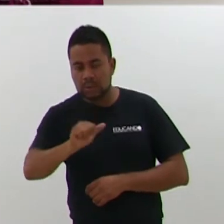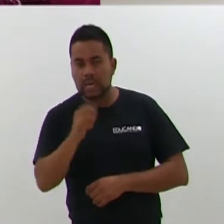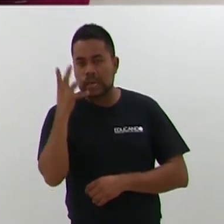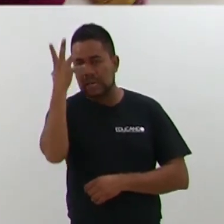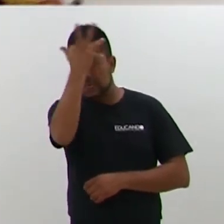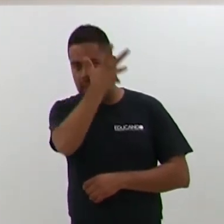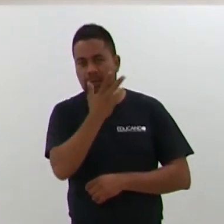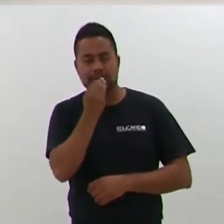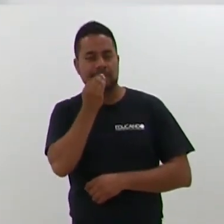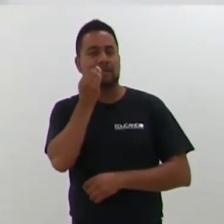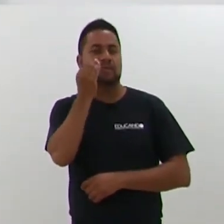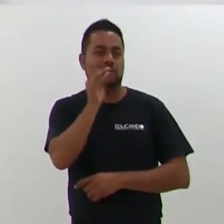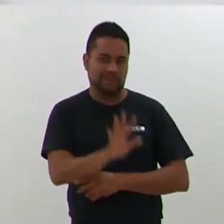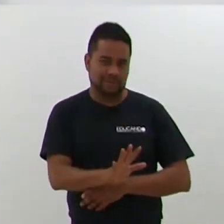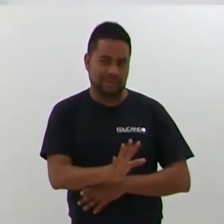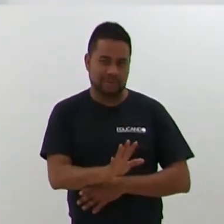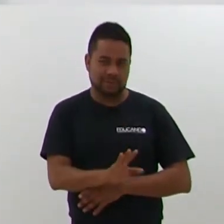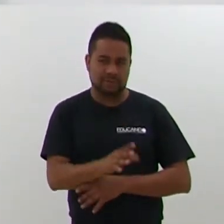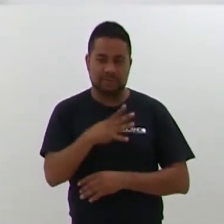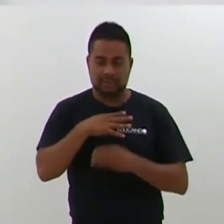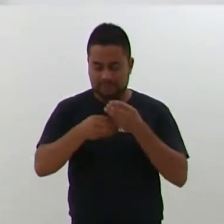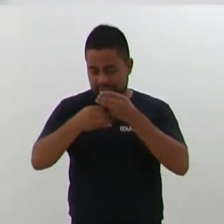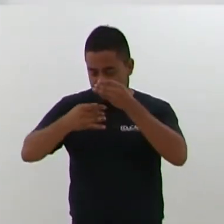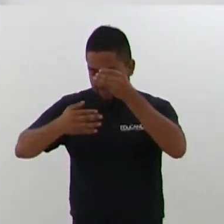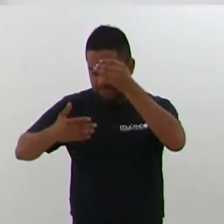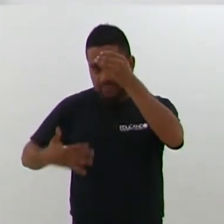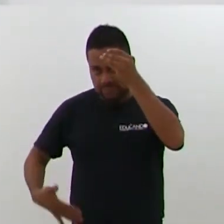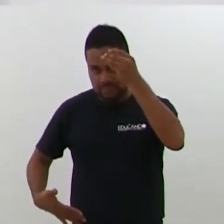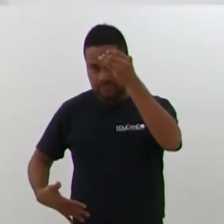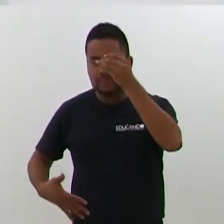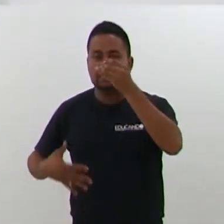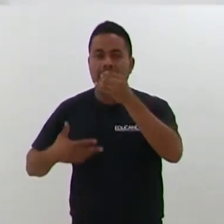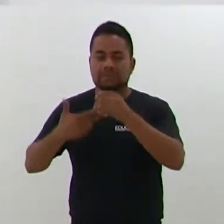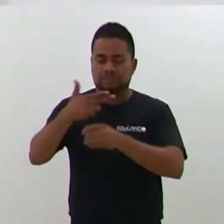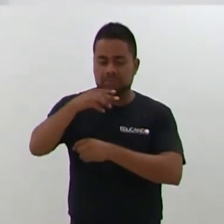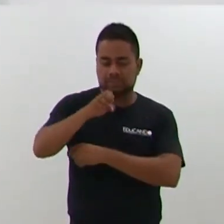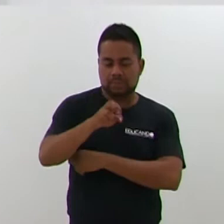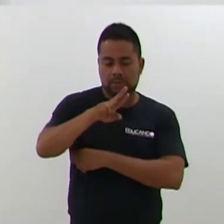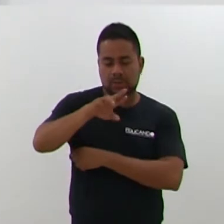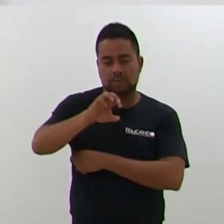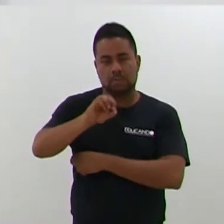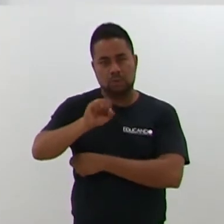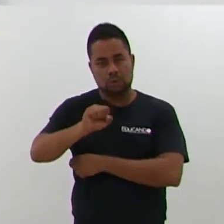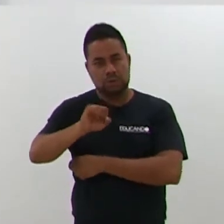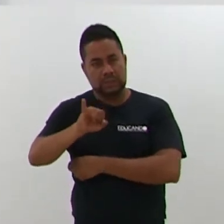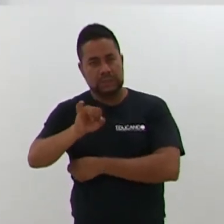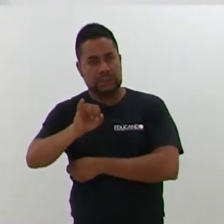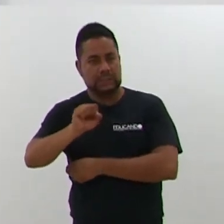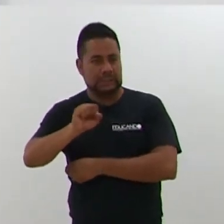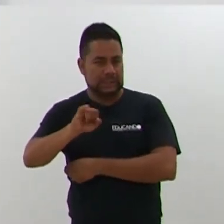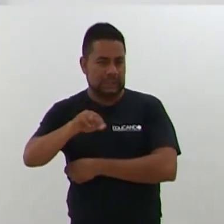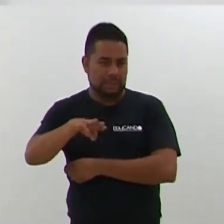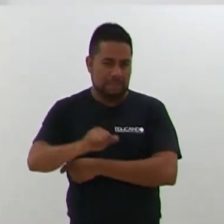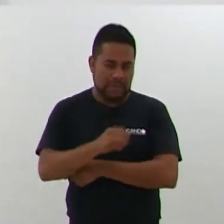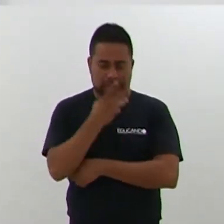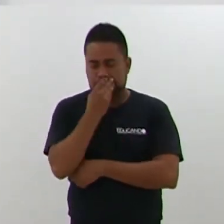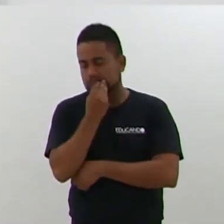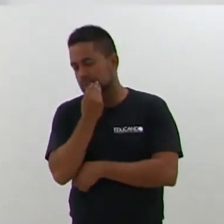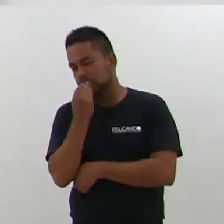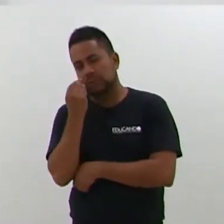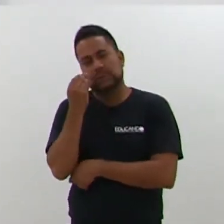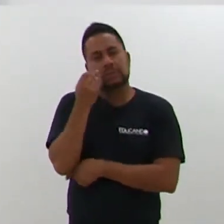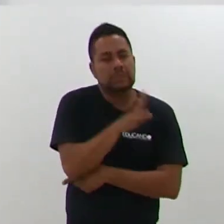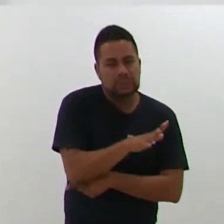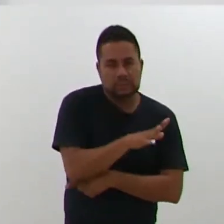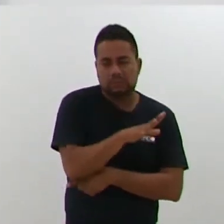Hermosa. Y todas las que se deriven de hermosa, hermosísima, hermosas, van a llevar